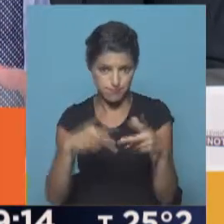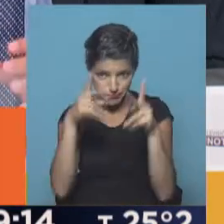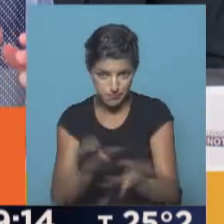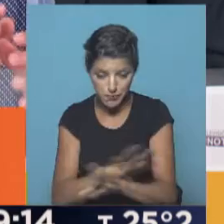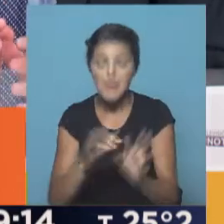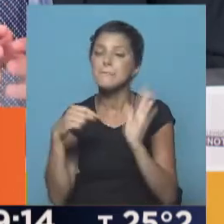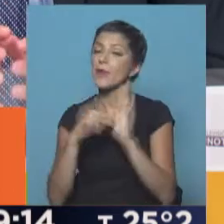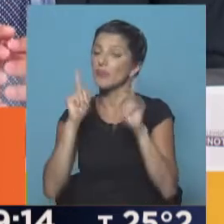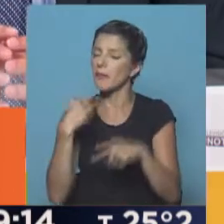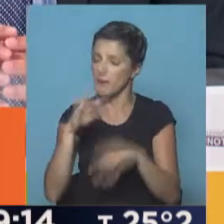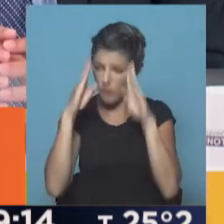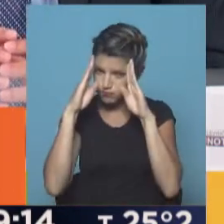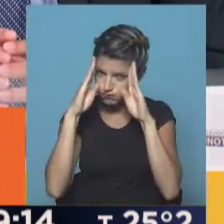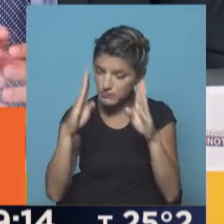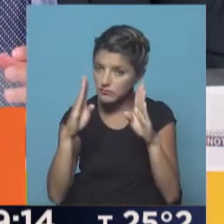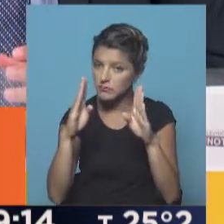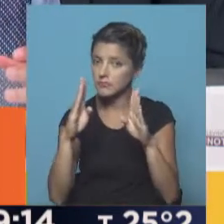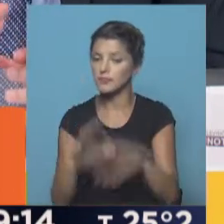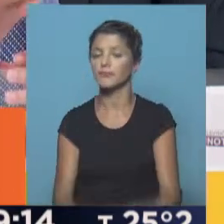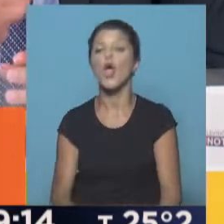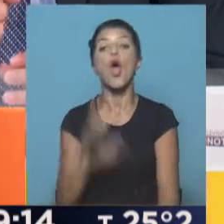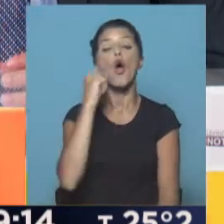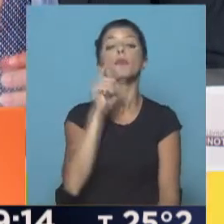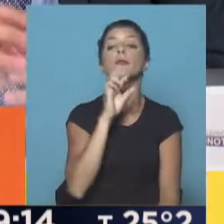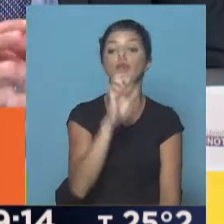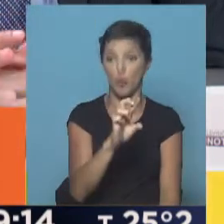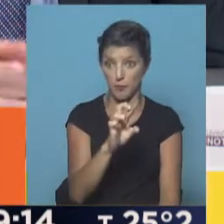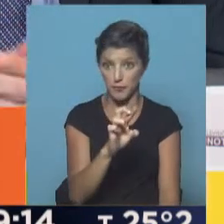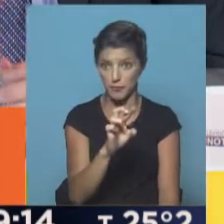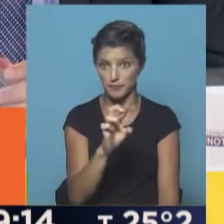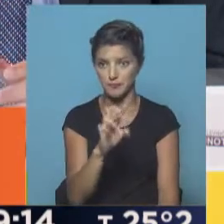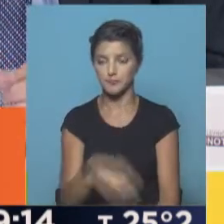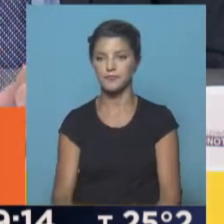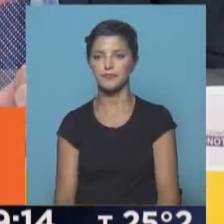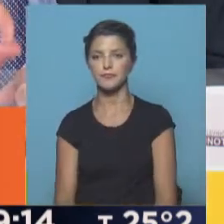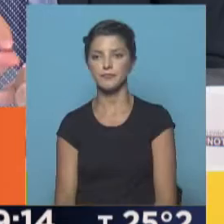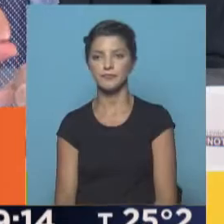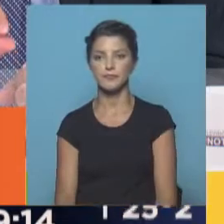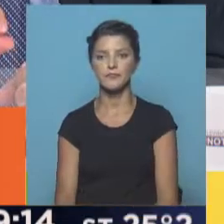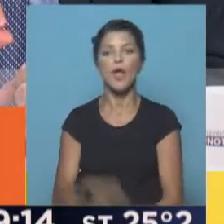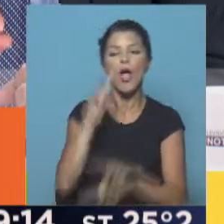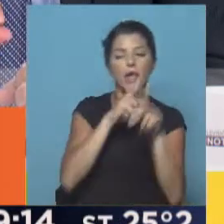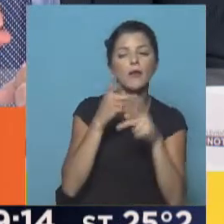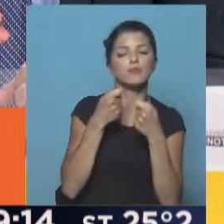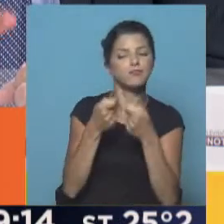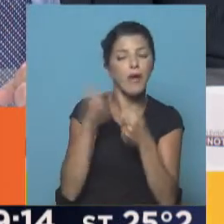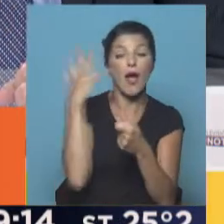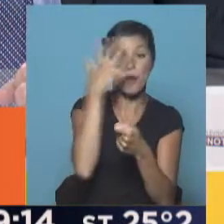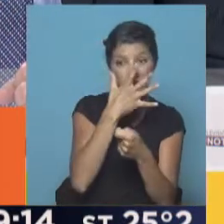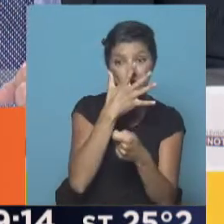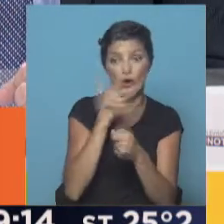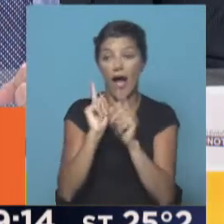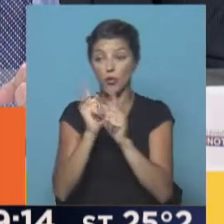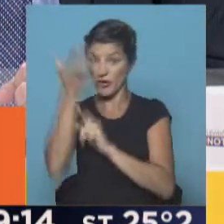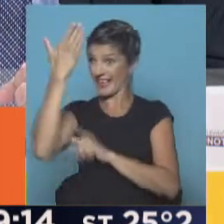el foco en esta capacidad que mostró Trump de atraer a un electorado tradicional del Partido Demócrata en